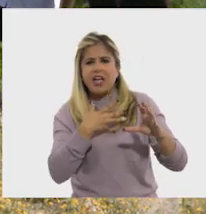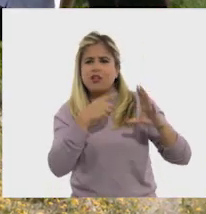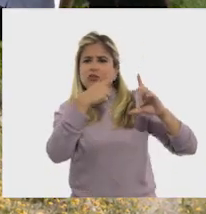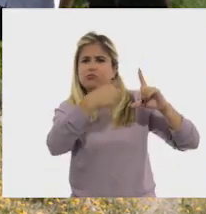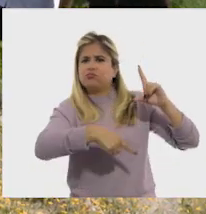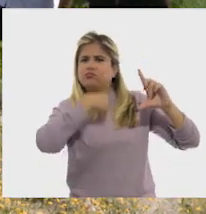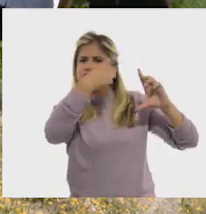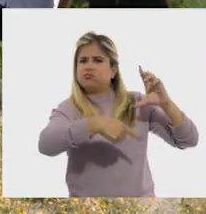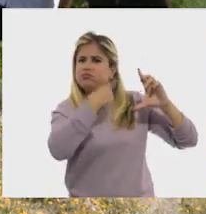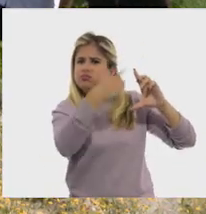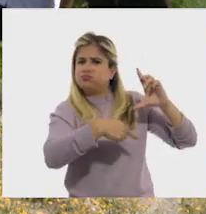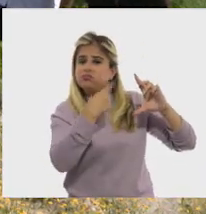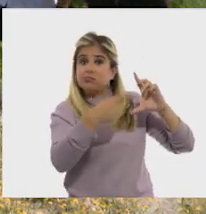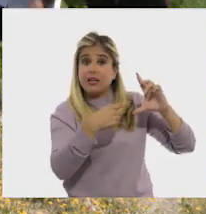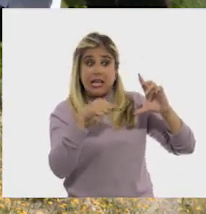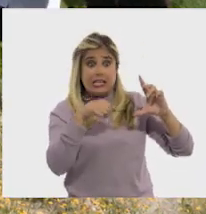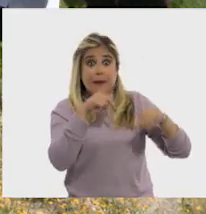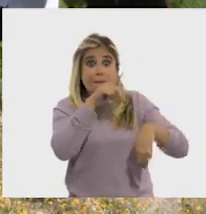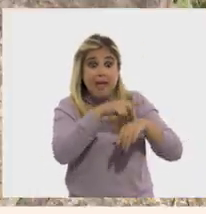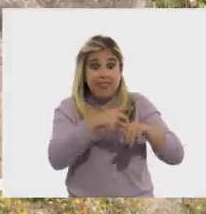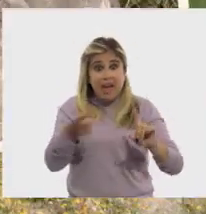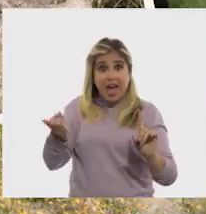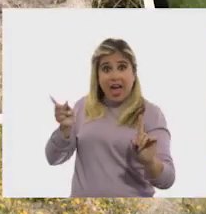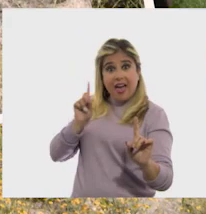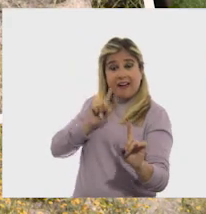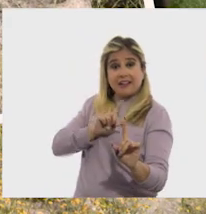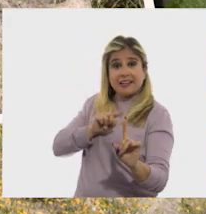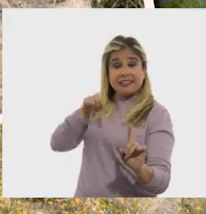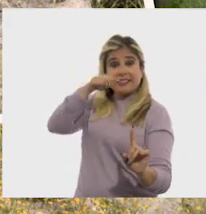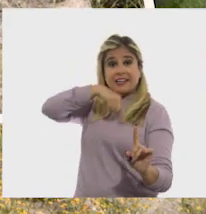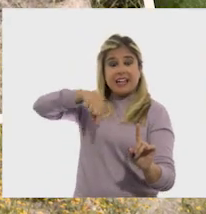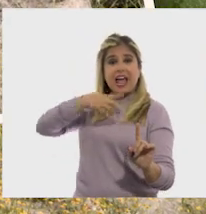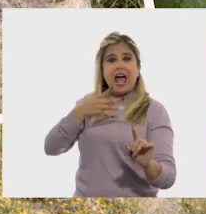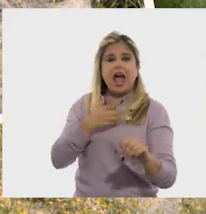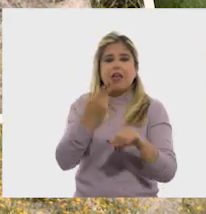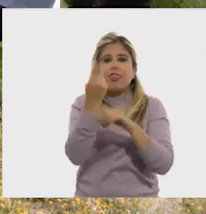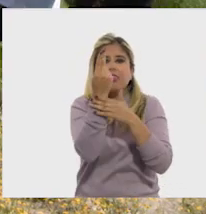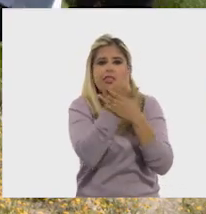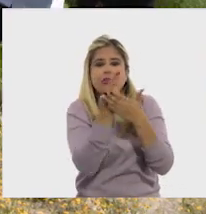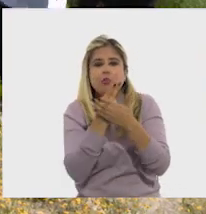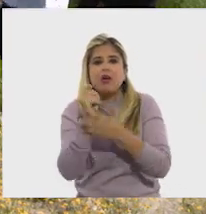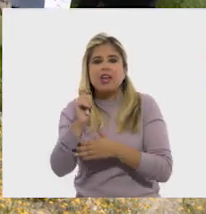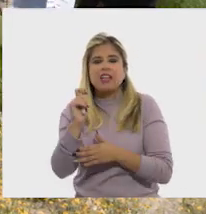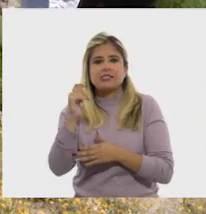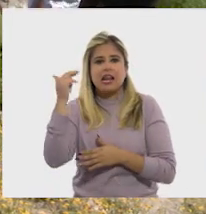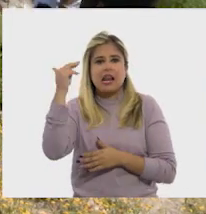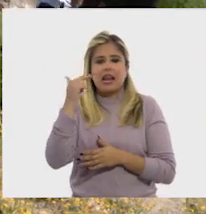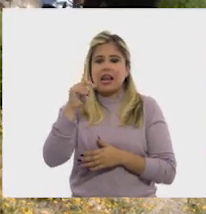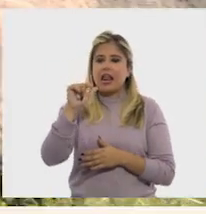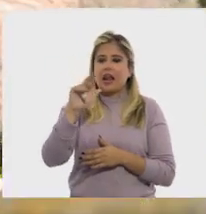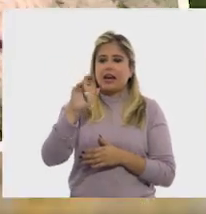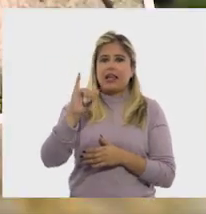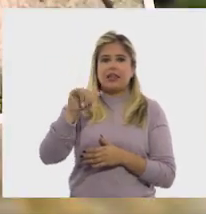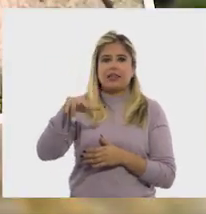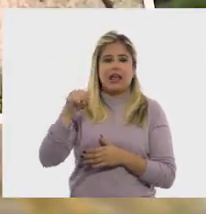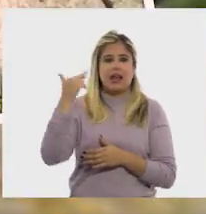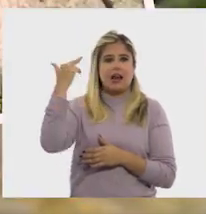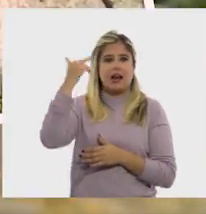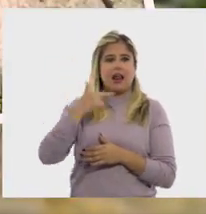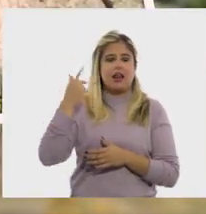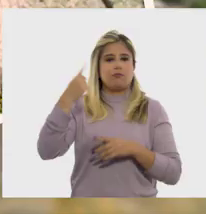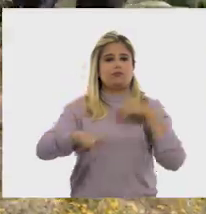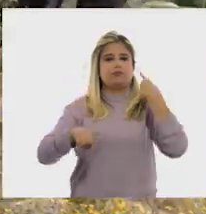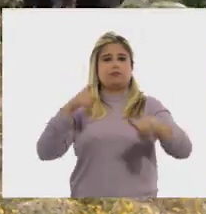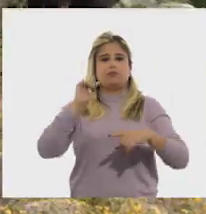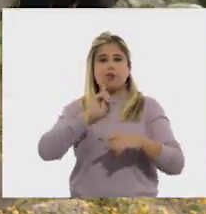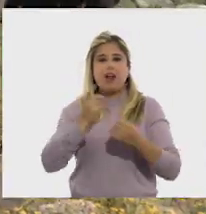Igual. Sí. Y justo detrás de la piedra está todo el dibujo de la reina. de la zona de los sacrificios. Vamos a ver esta que está acá.